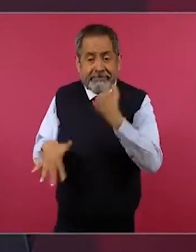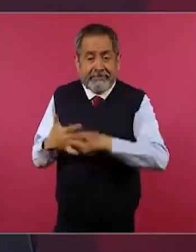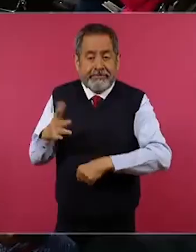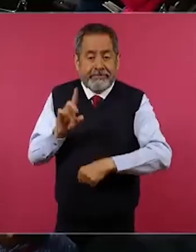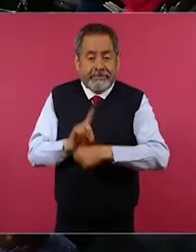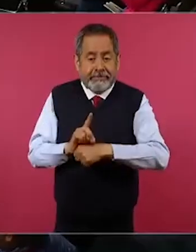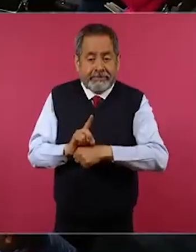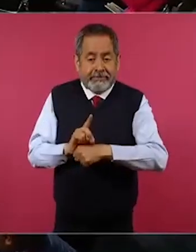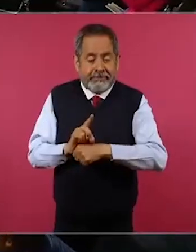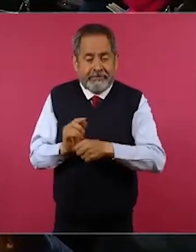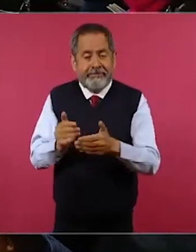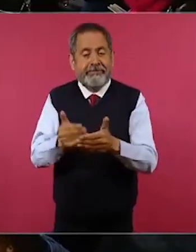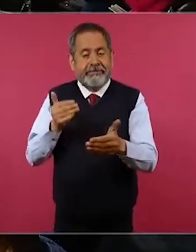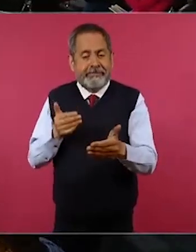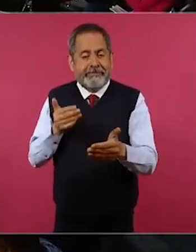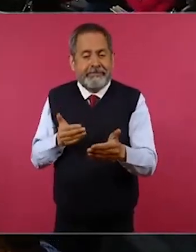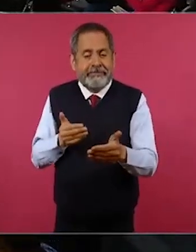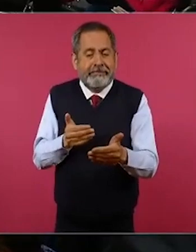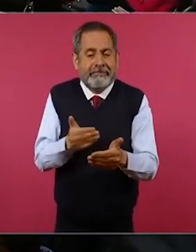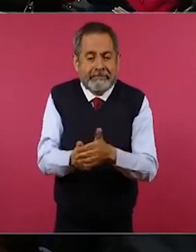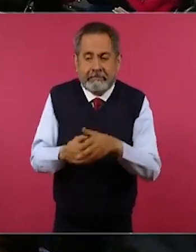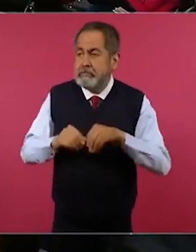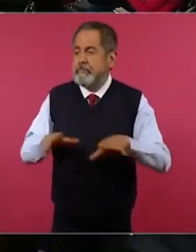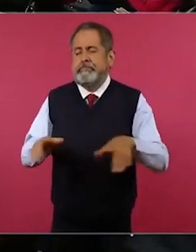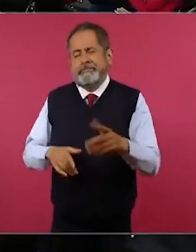Y no voy a dejar de